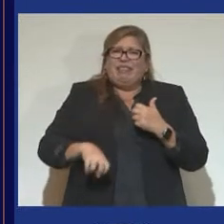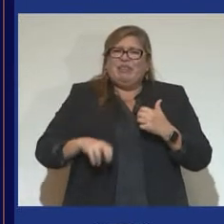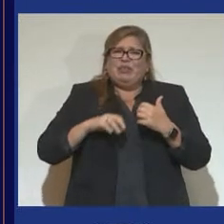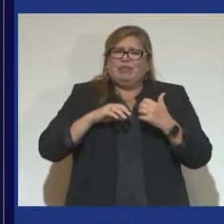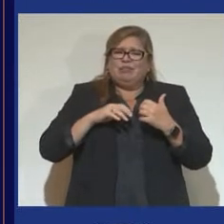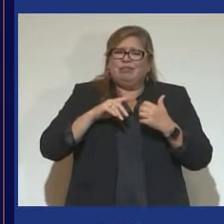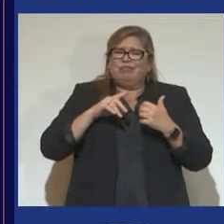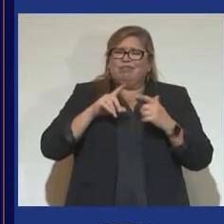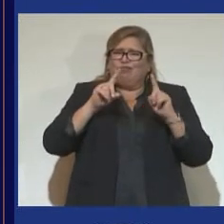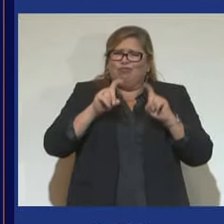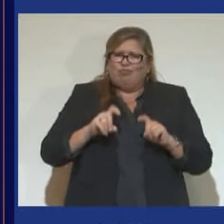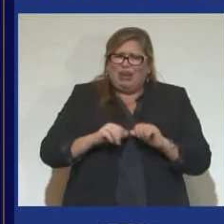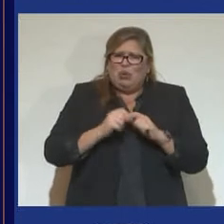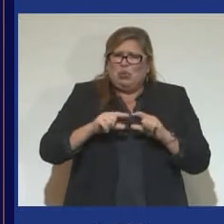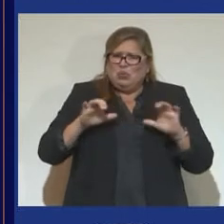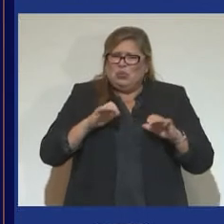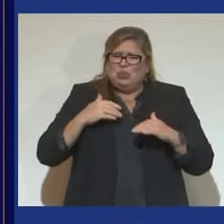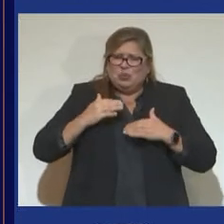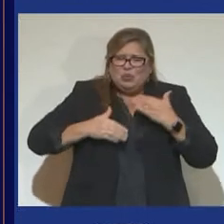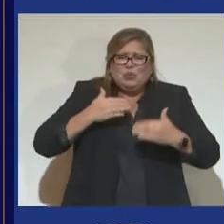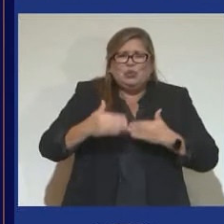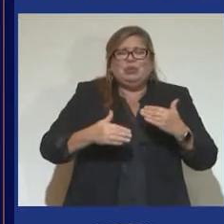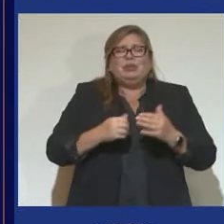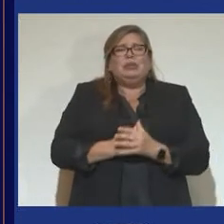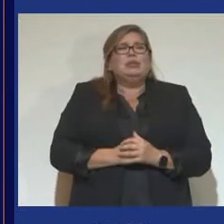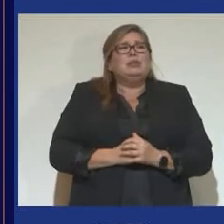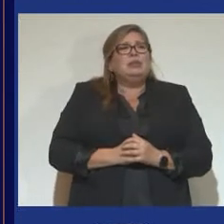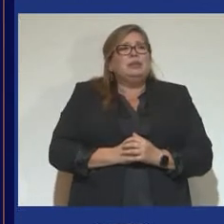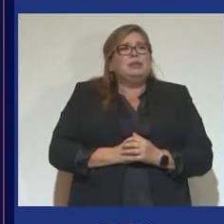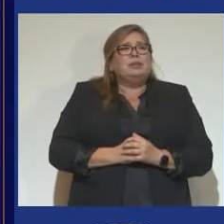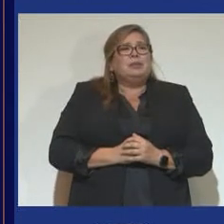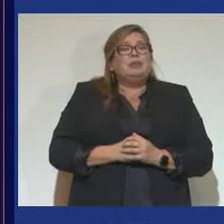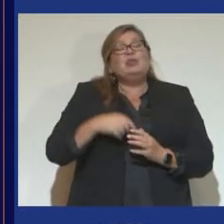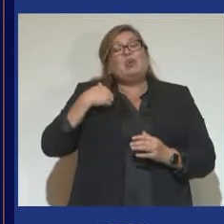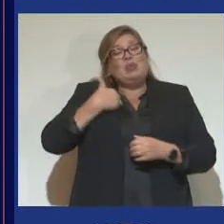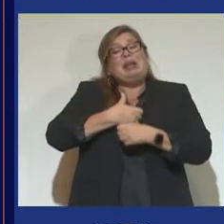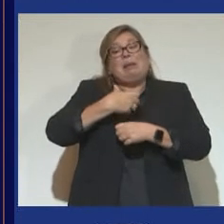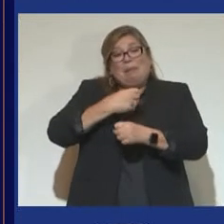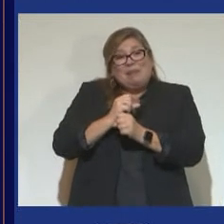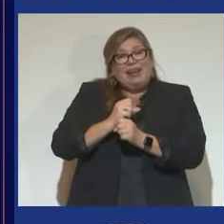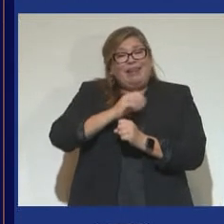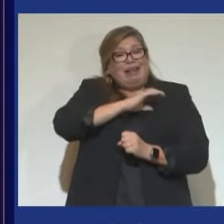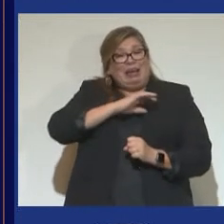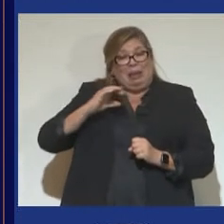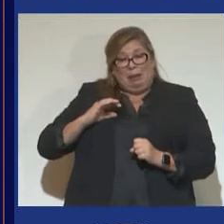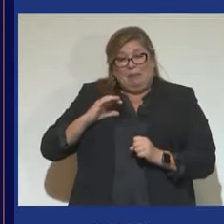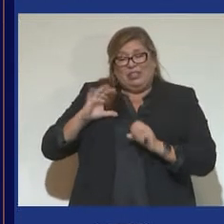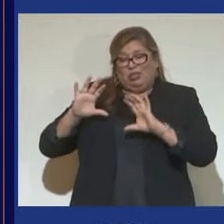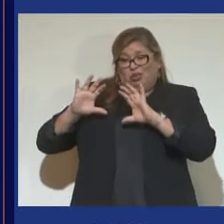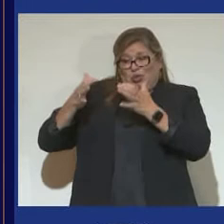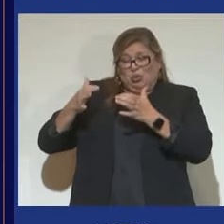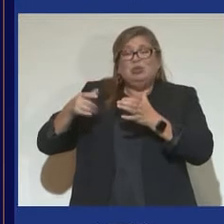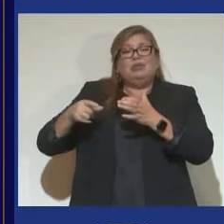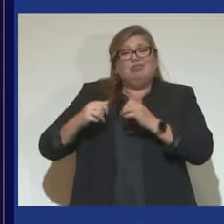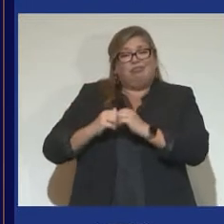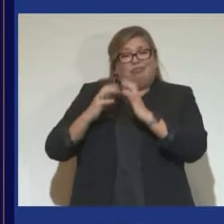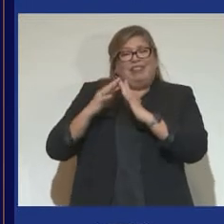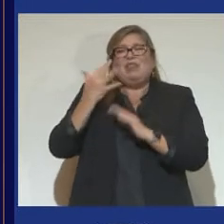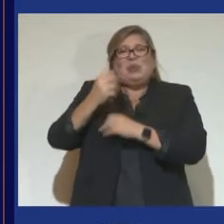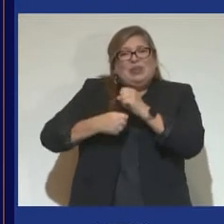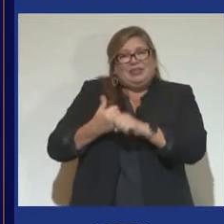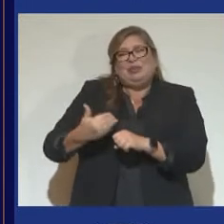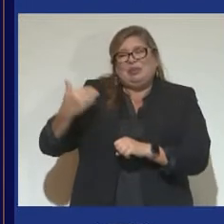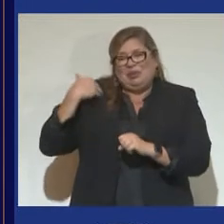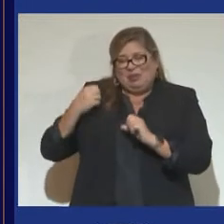preguntas porque al final del día no son solo solo difíciles las preguntas que tenemos hemos creado la comisión hace tres